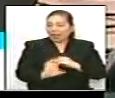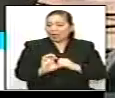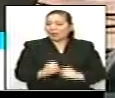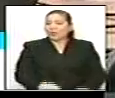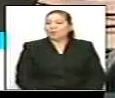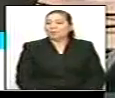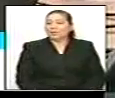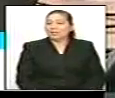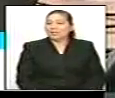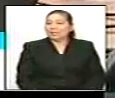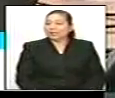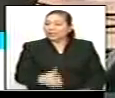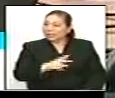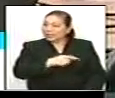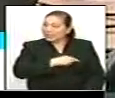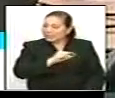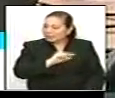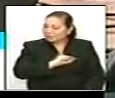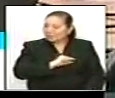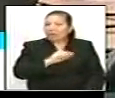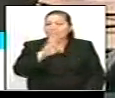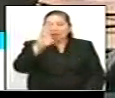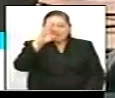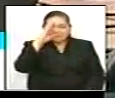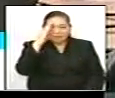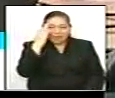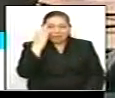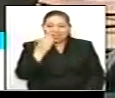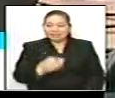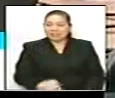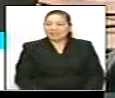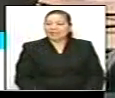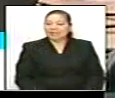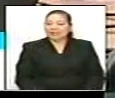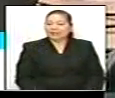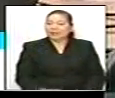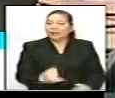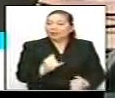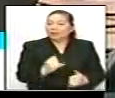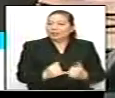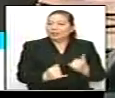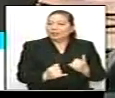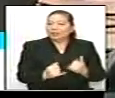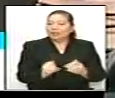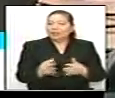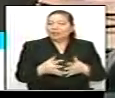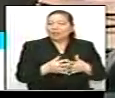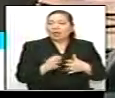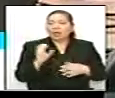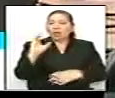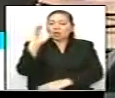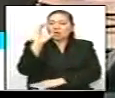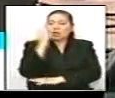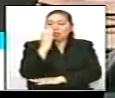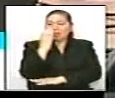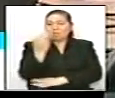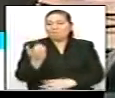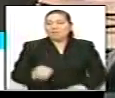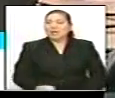en España, existe en Francia. Último existe acá en Sudamérica, que es Colombia,